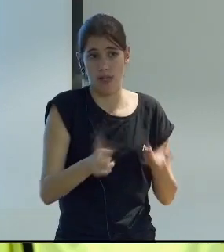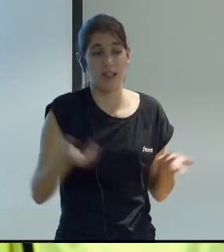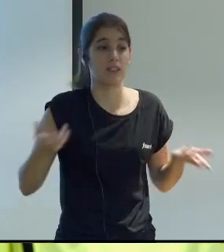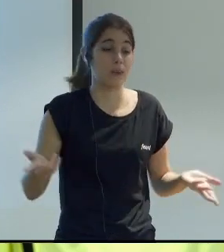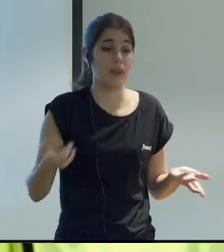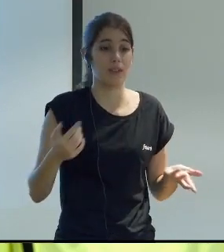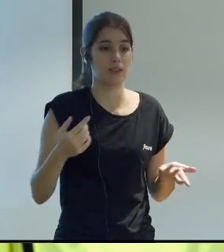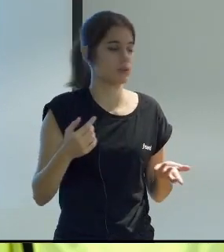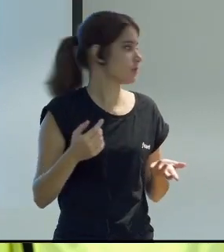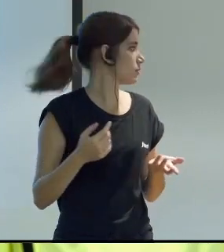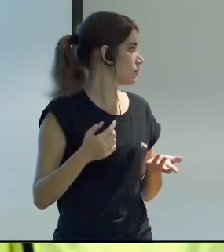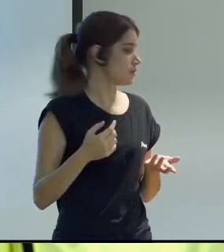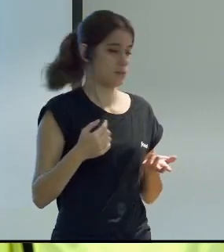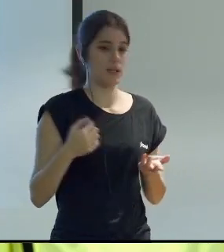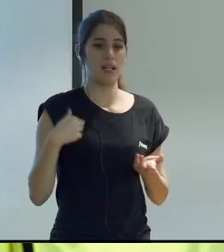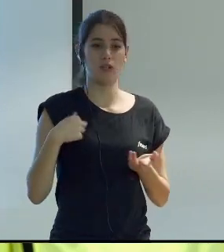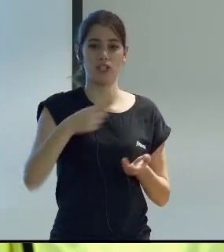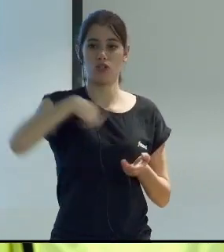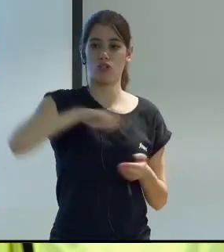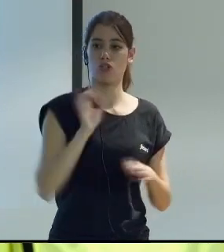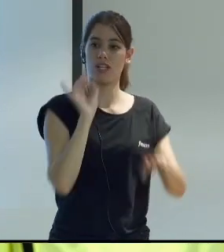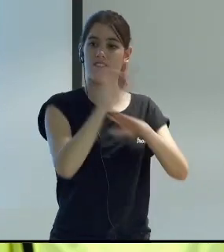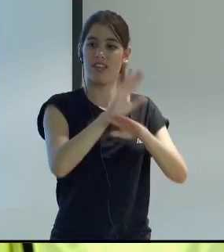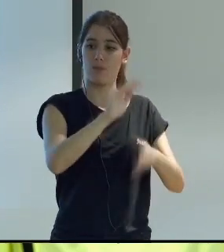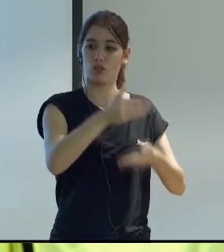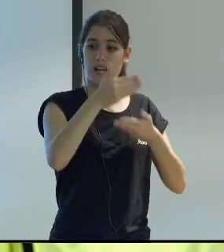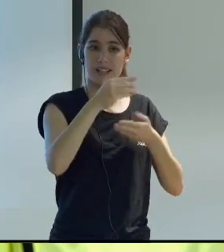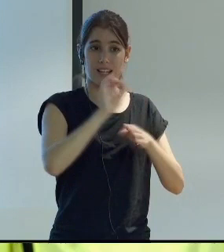Entonces, nosotros enviamos cartas a las personas